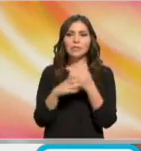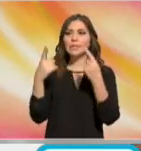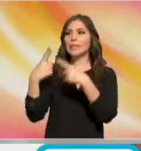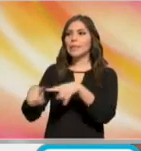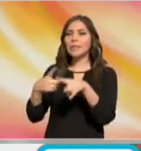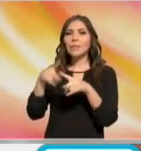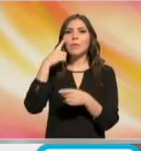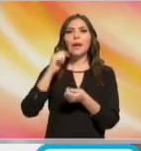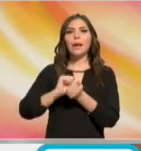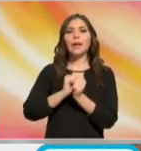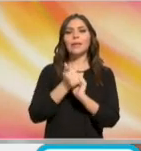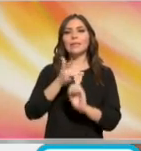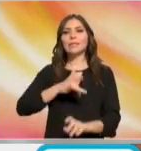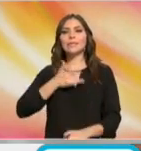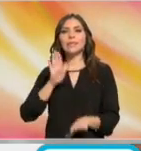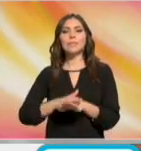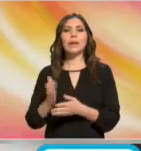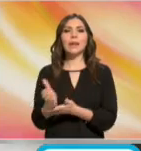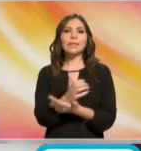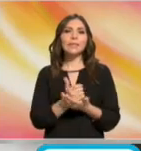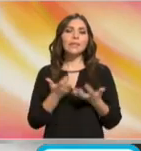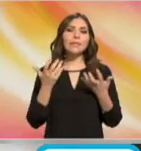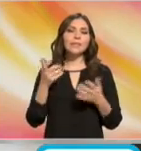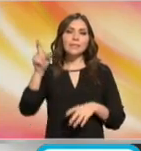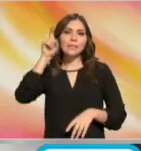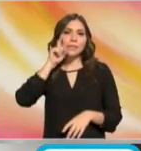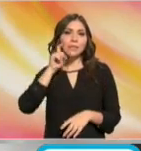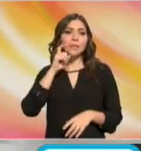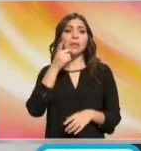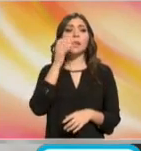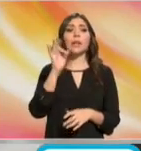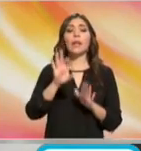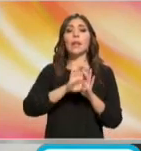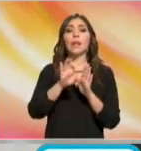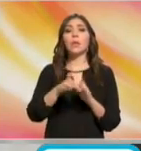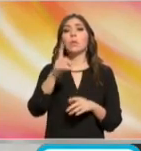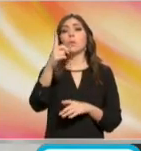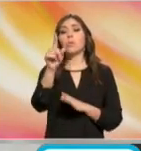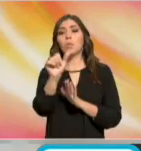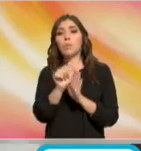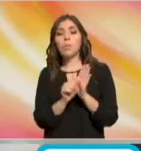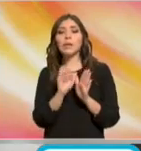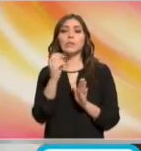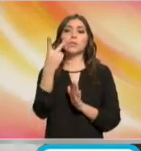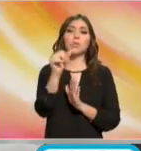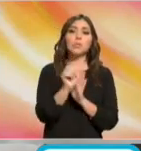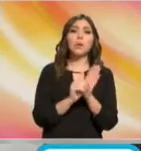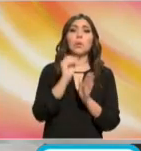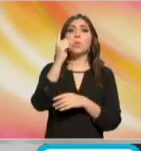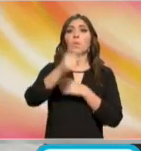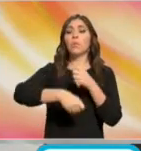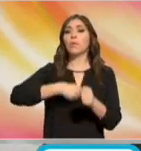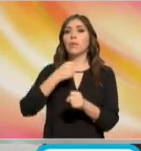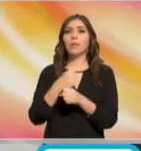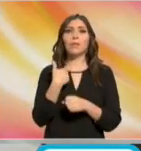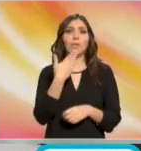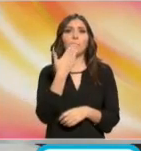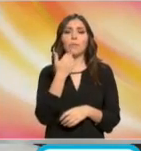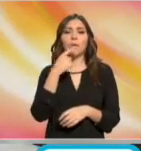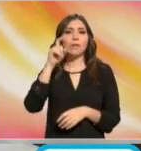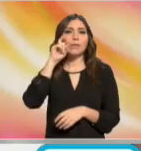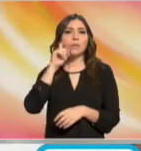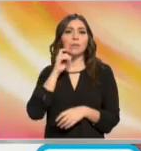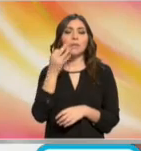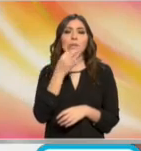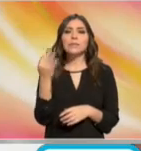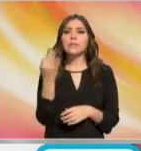Sí es importante saber que si de plano tengo un mes, 2 meses, un año, sin tener una relación sexual, una relación erótica rica, hay